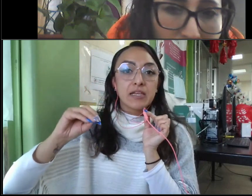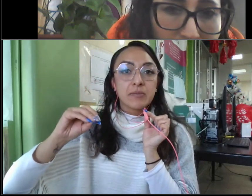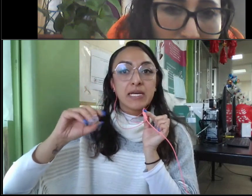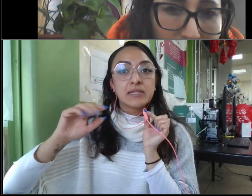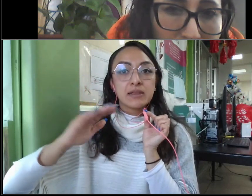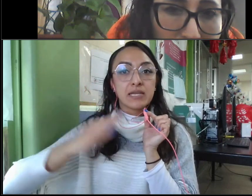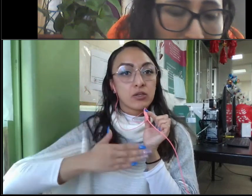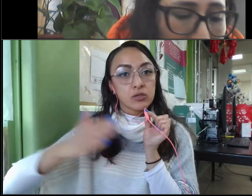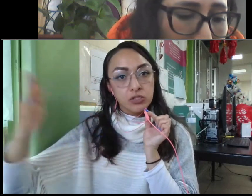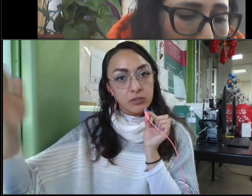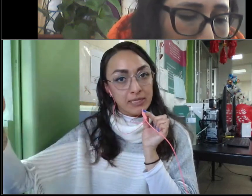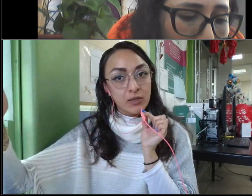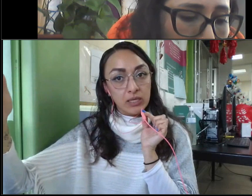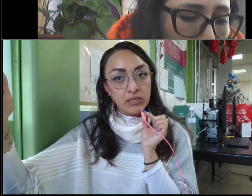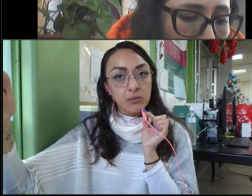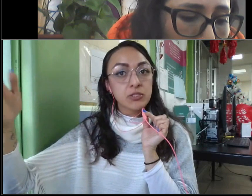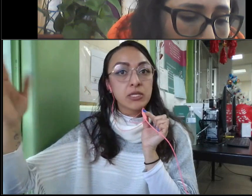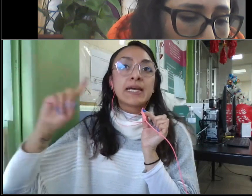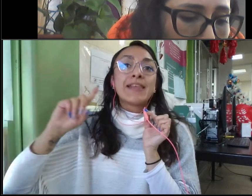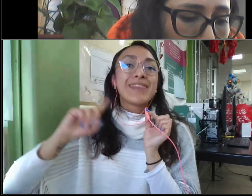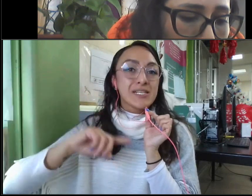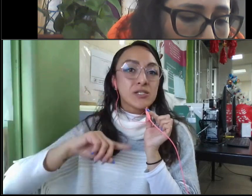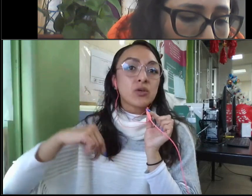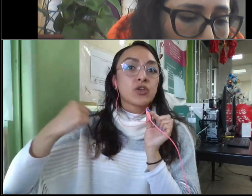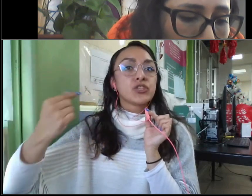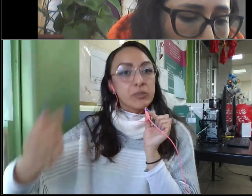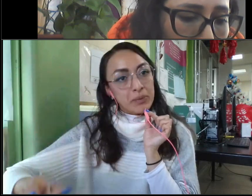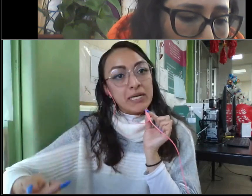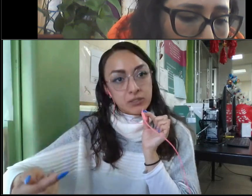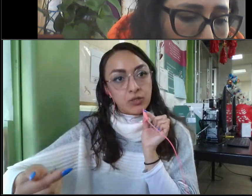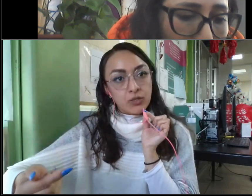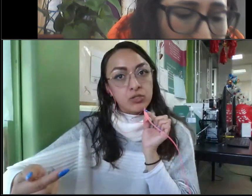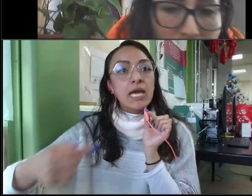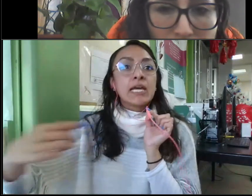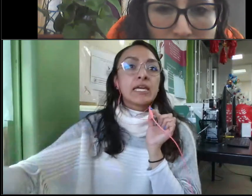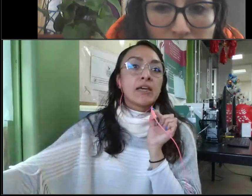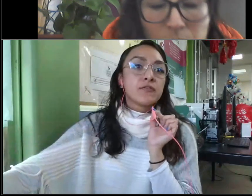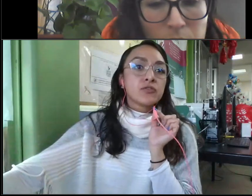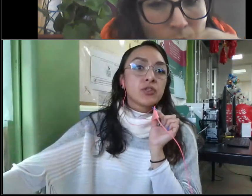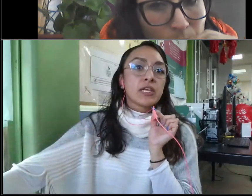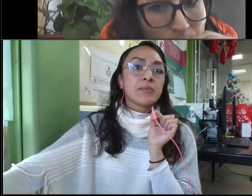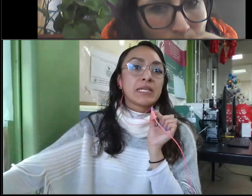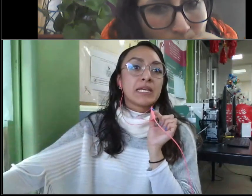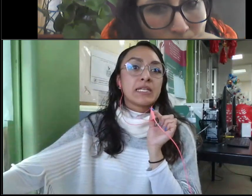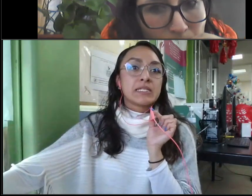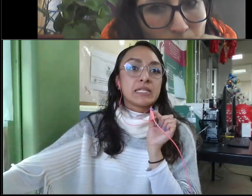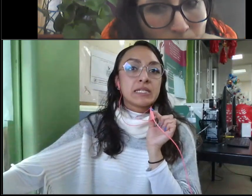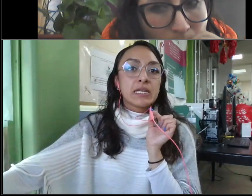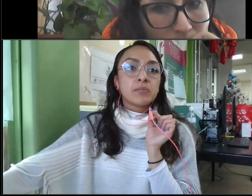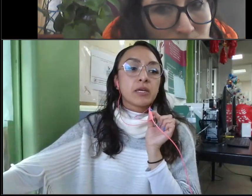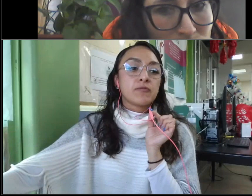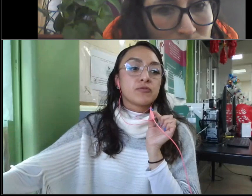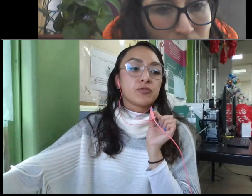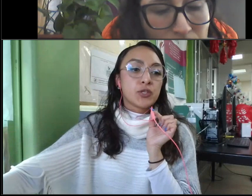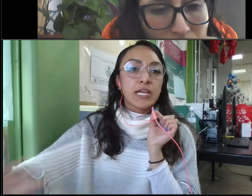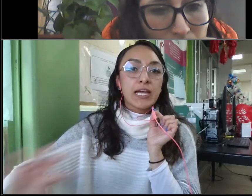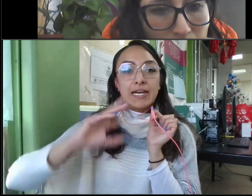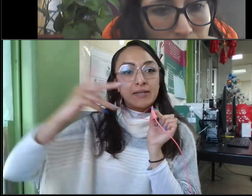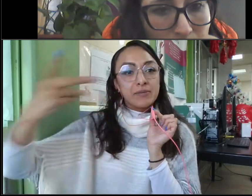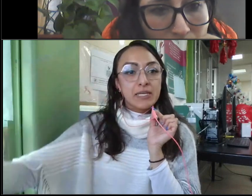actividades académicas de todos los niveles educativos, de sordos y para sordos. Y ahí funciona de manera distinta